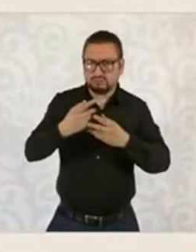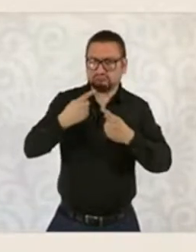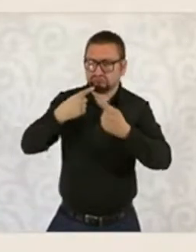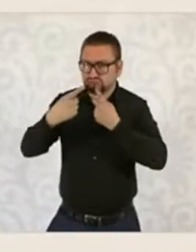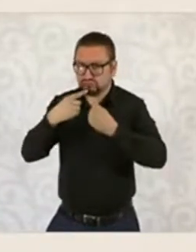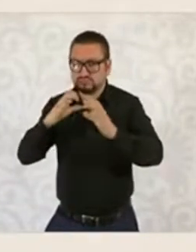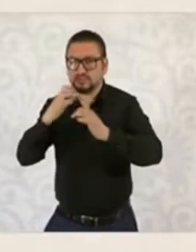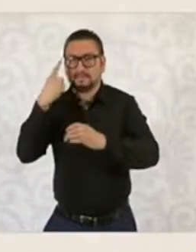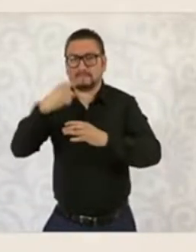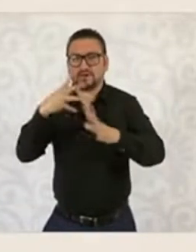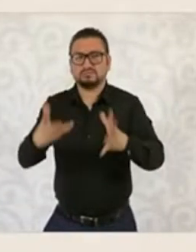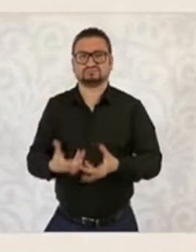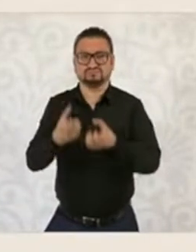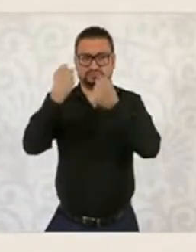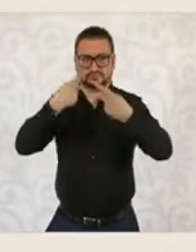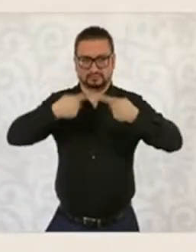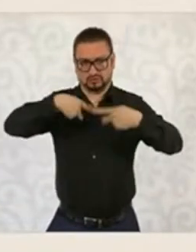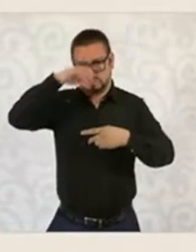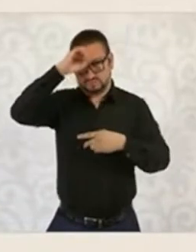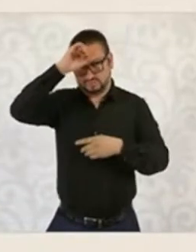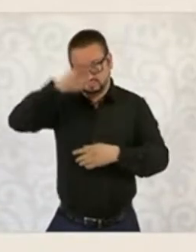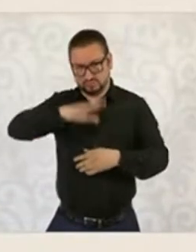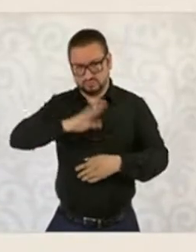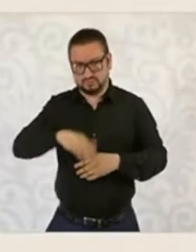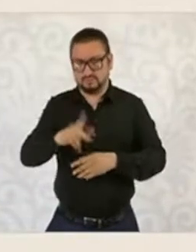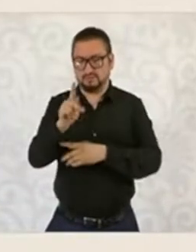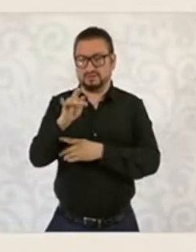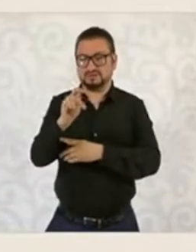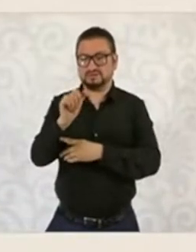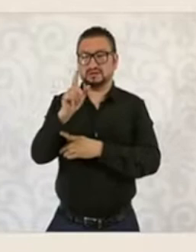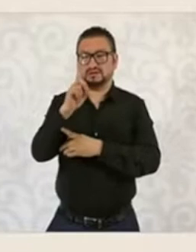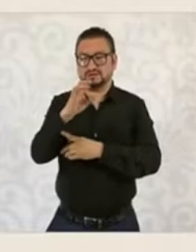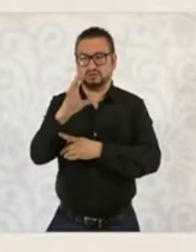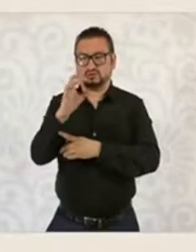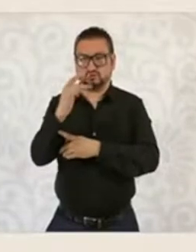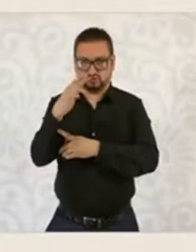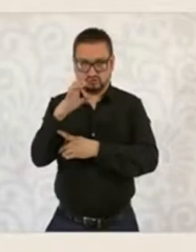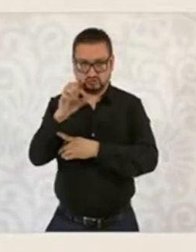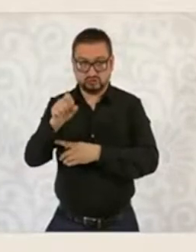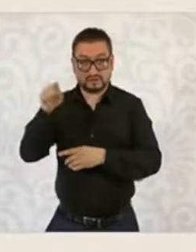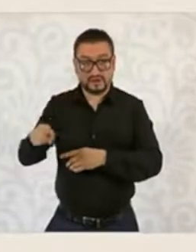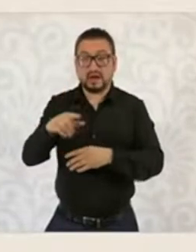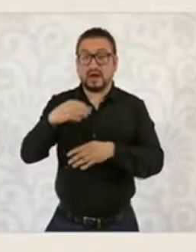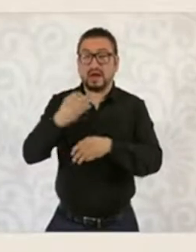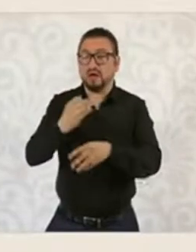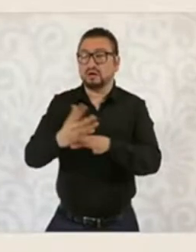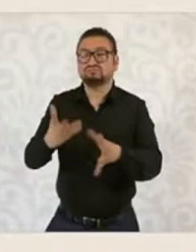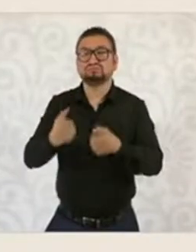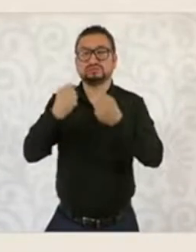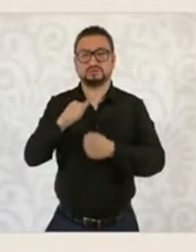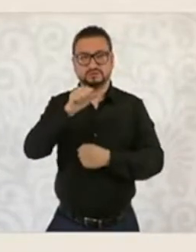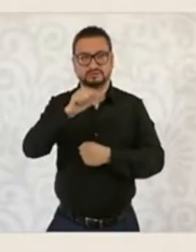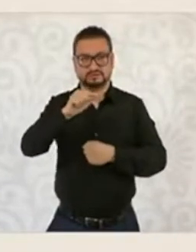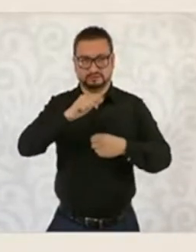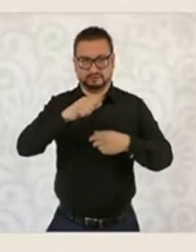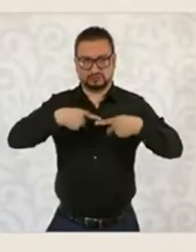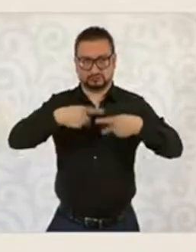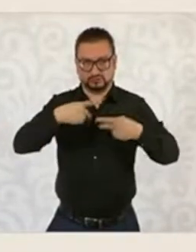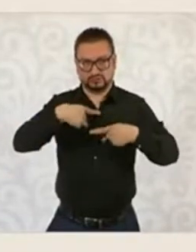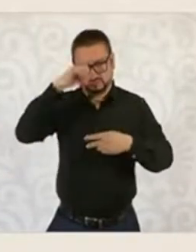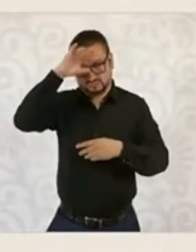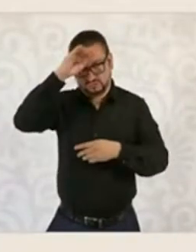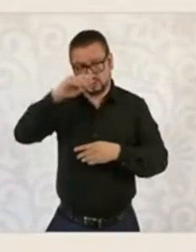para el rescate de los mineros fallecidos en Pasta de Conchos. Hasta el momento se han rescatado 16 mineros, de los